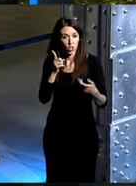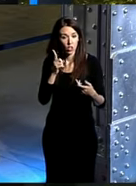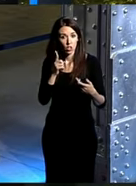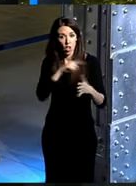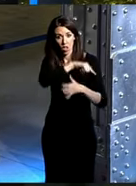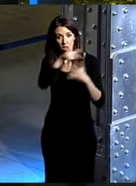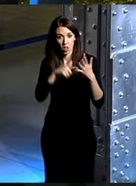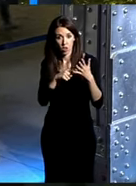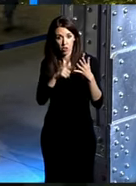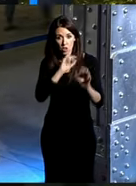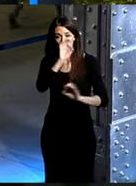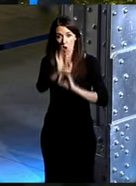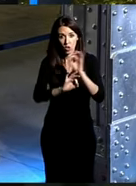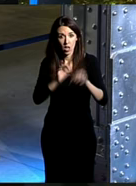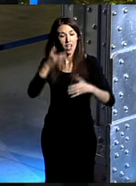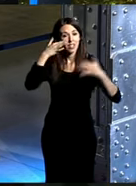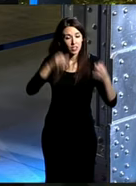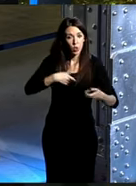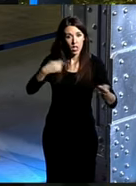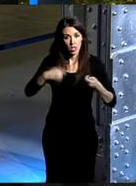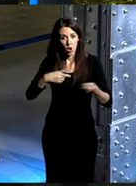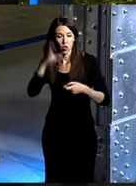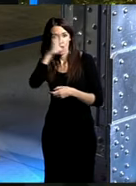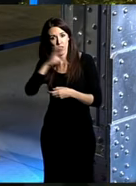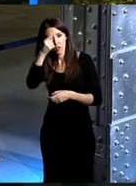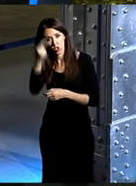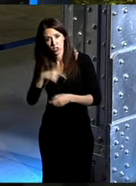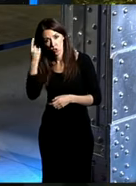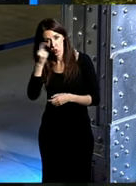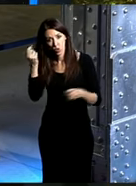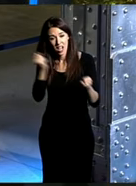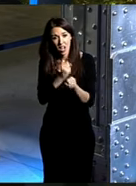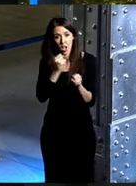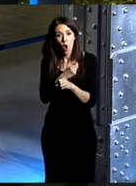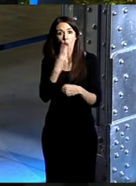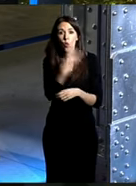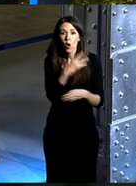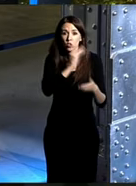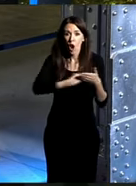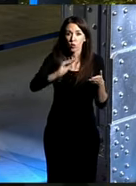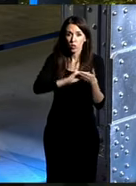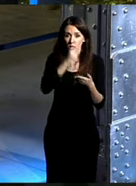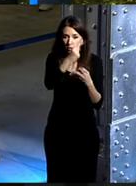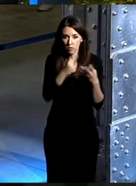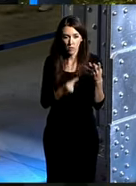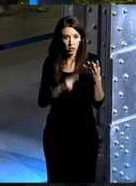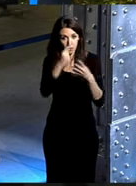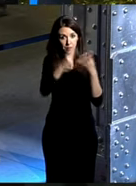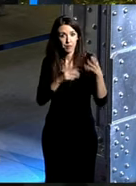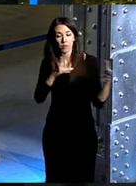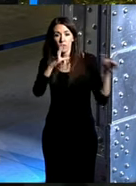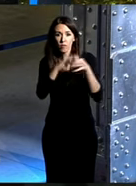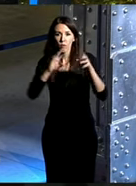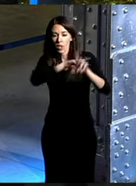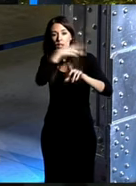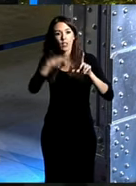estos 5 organizadores, seguridad, negocios, ciencia, diseño, cultura, trabajar con 4 autores en cada uno, trabajar con algunos links y trabajar